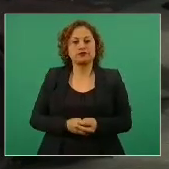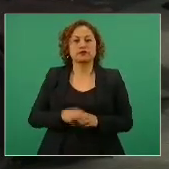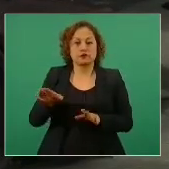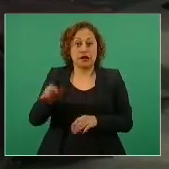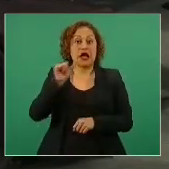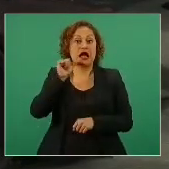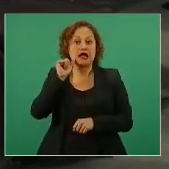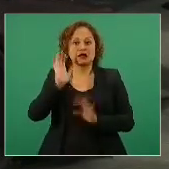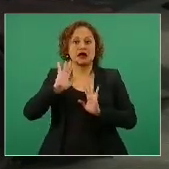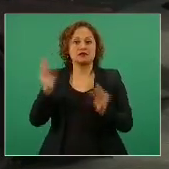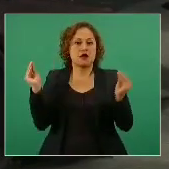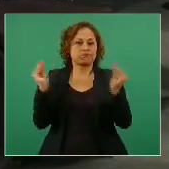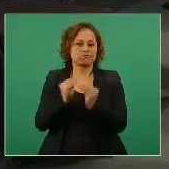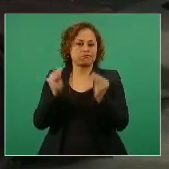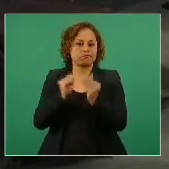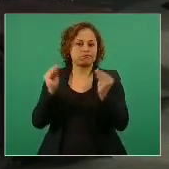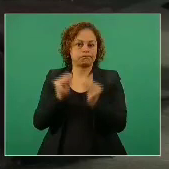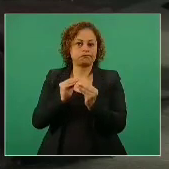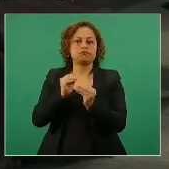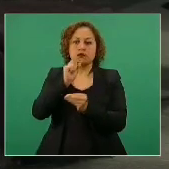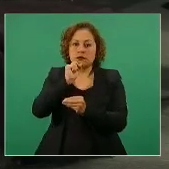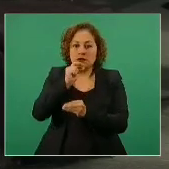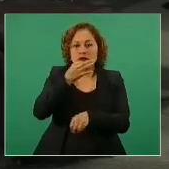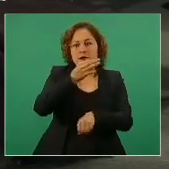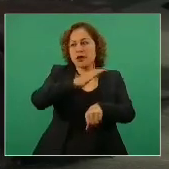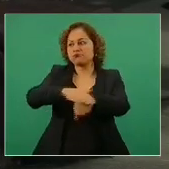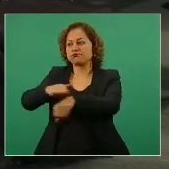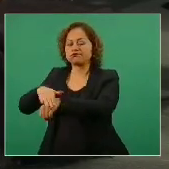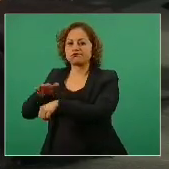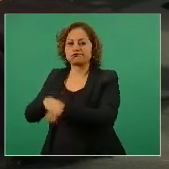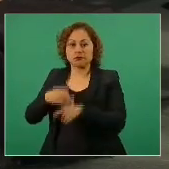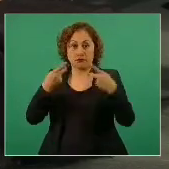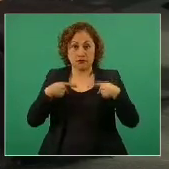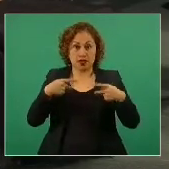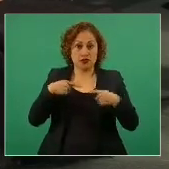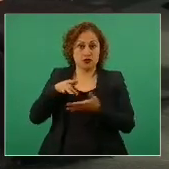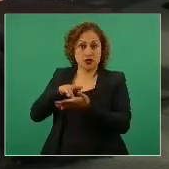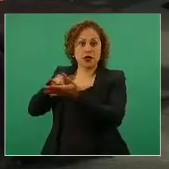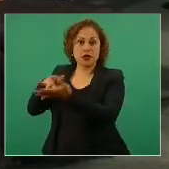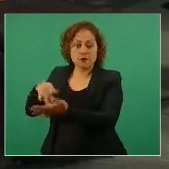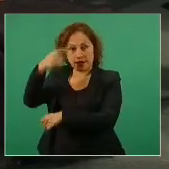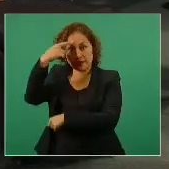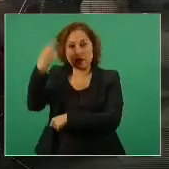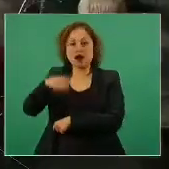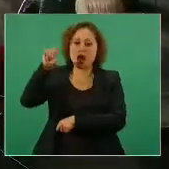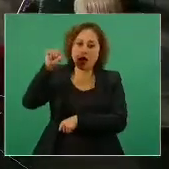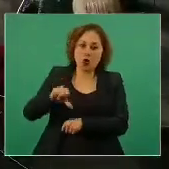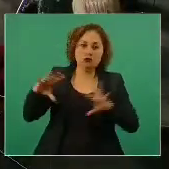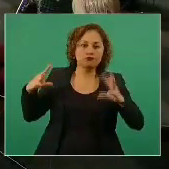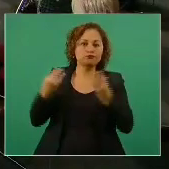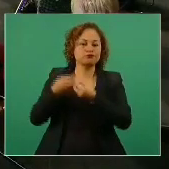sus alegatos y ya también ha convocado a la población, a las personas que están a favor de él, a una movilización el día de